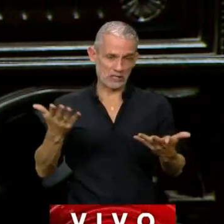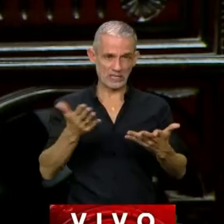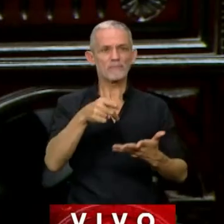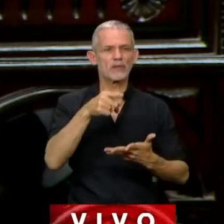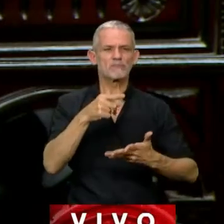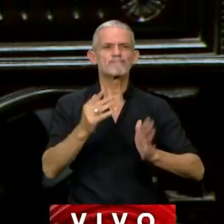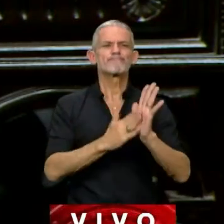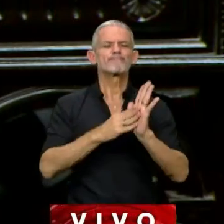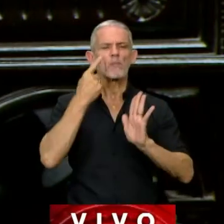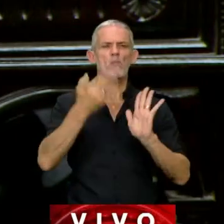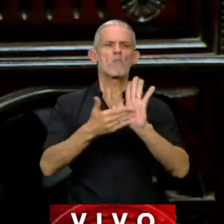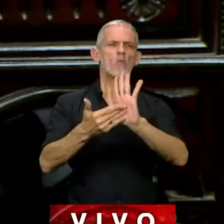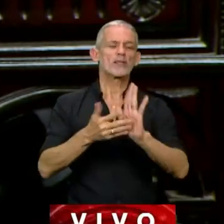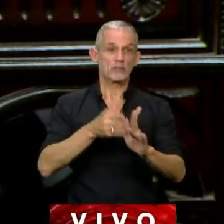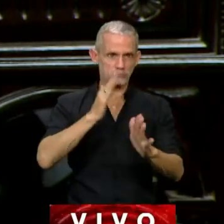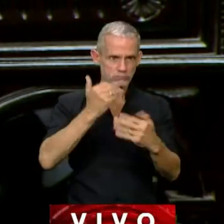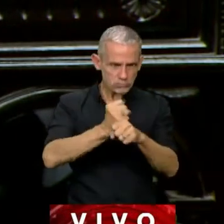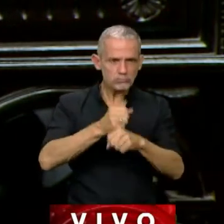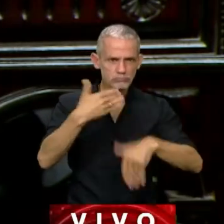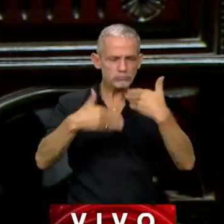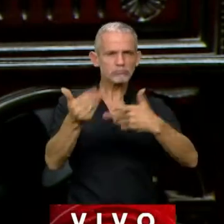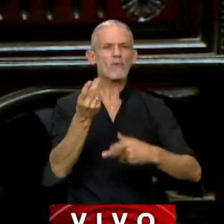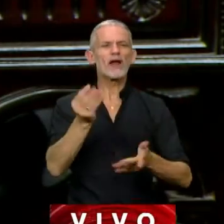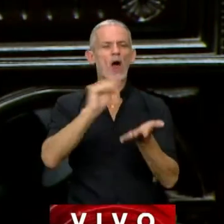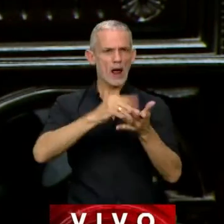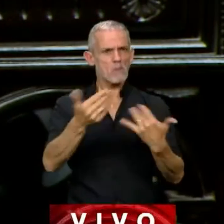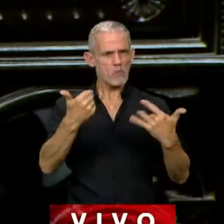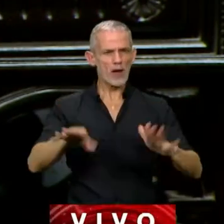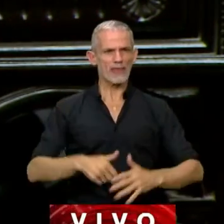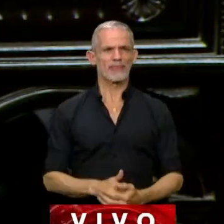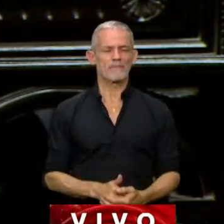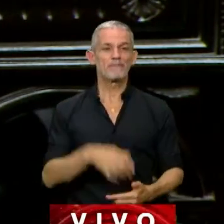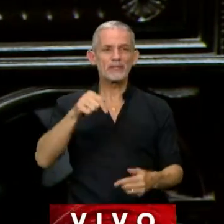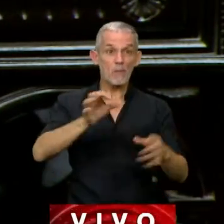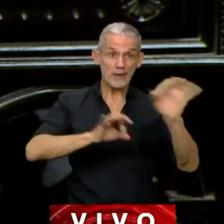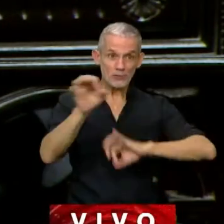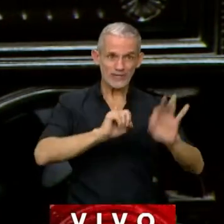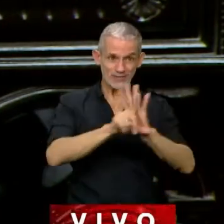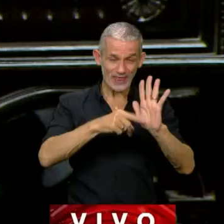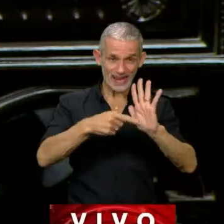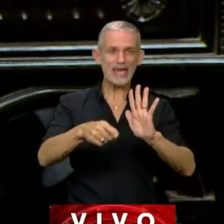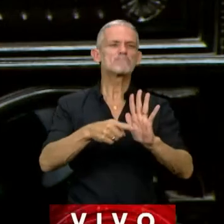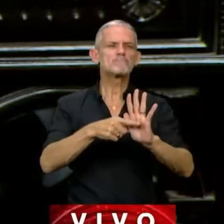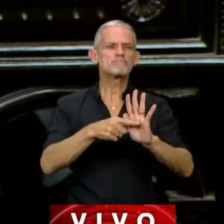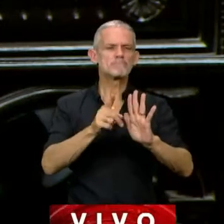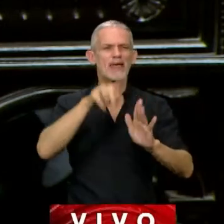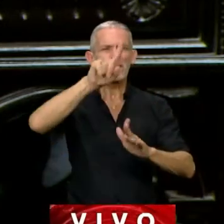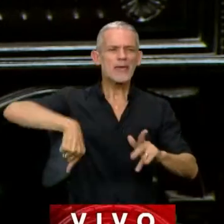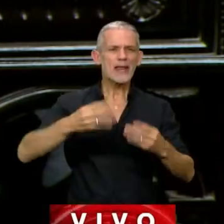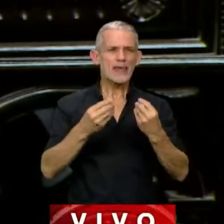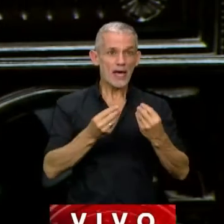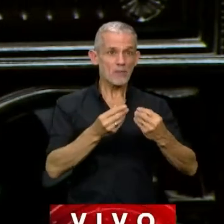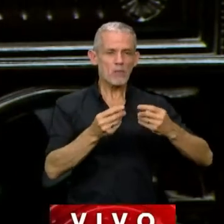sigue demostrando su capacidad de trabajo y de agregación de valor. Este proyecto es eso, es el producto